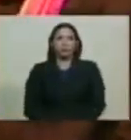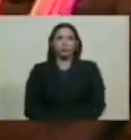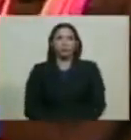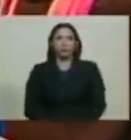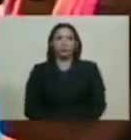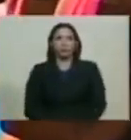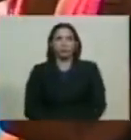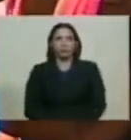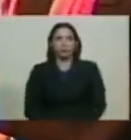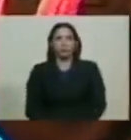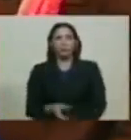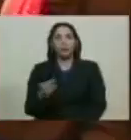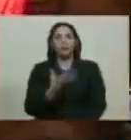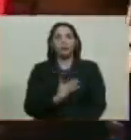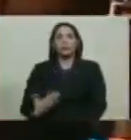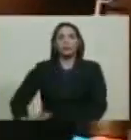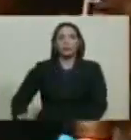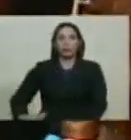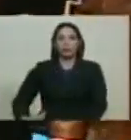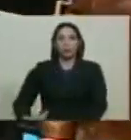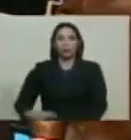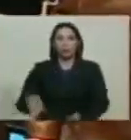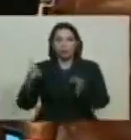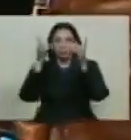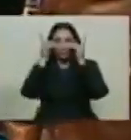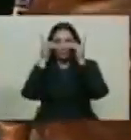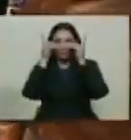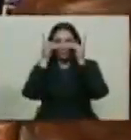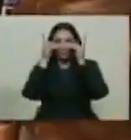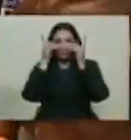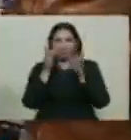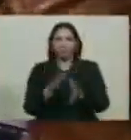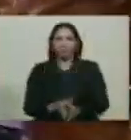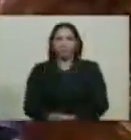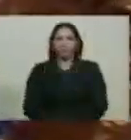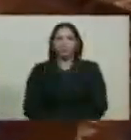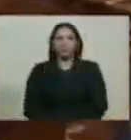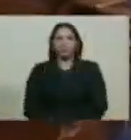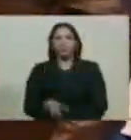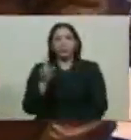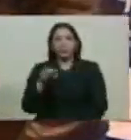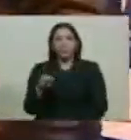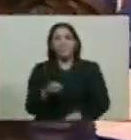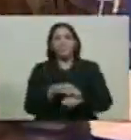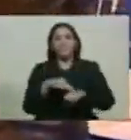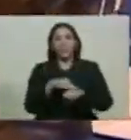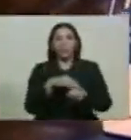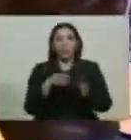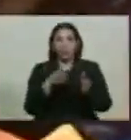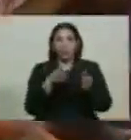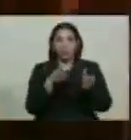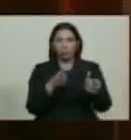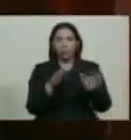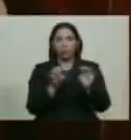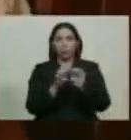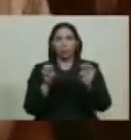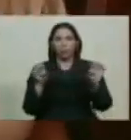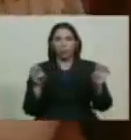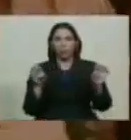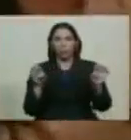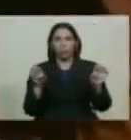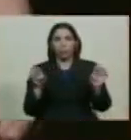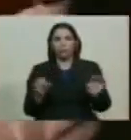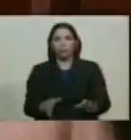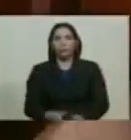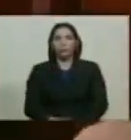La vicepresidenta ejecutiva de la República, Delcy Rodríguez, también el ministro del Poder Génesis Popular del para la Educación, Elías